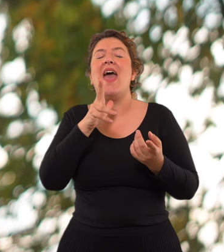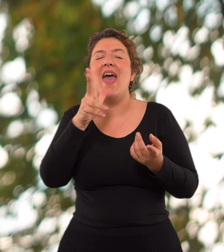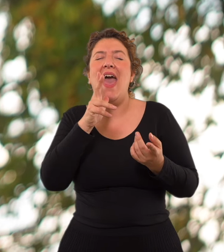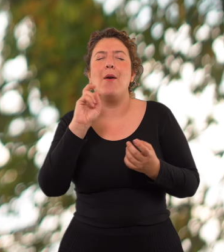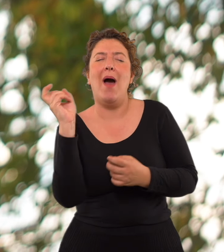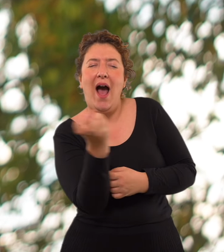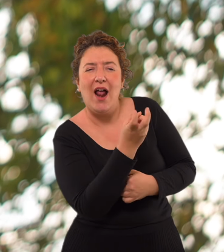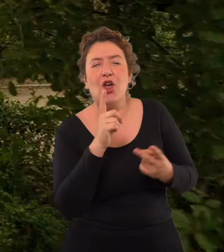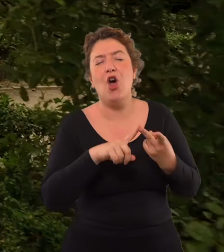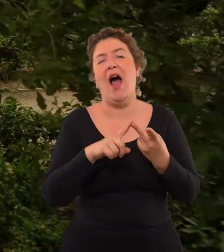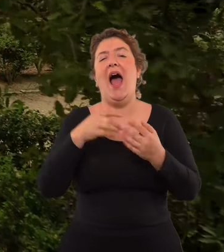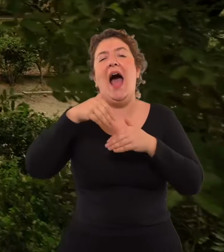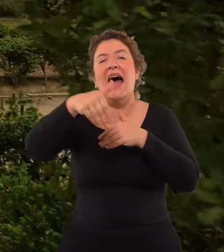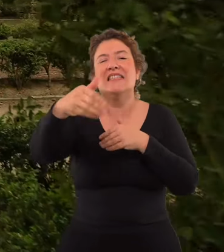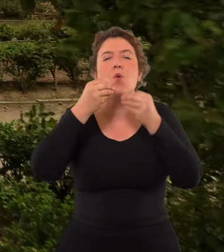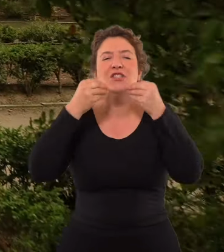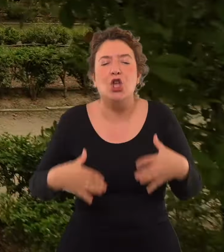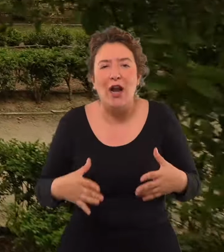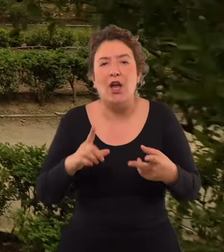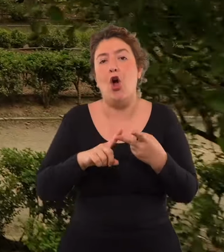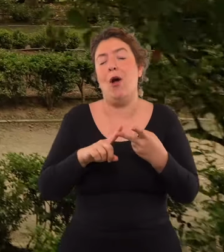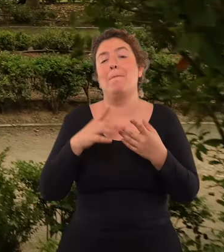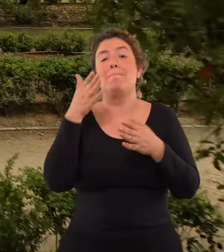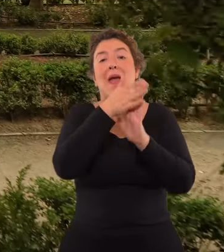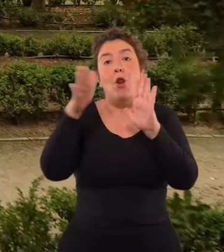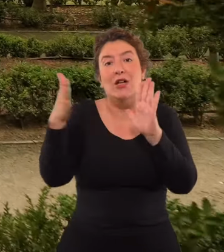la biblioteca o el banco de semillas.